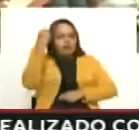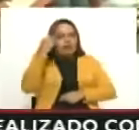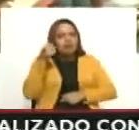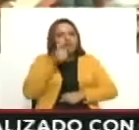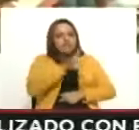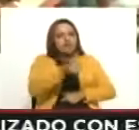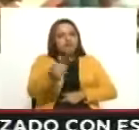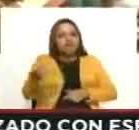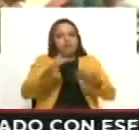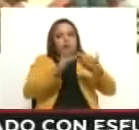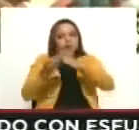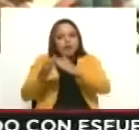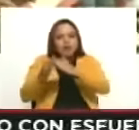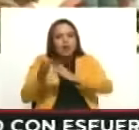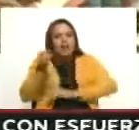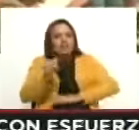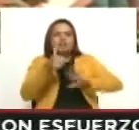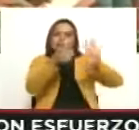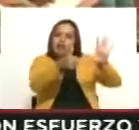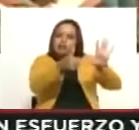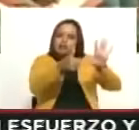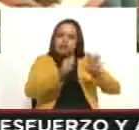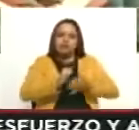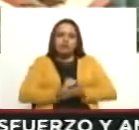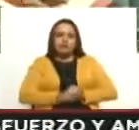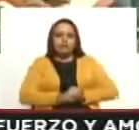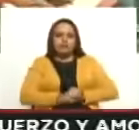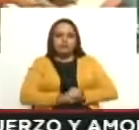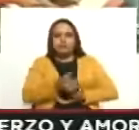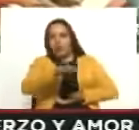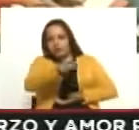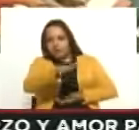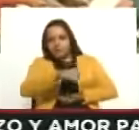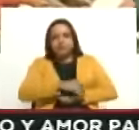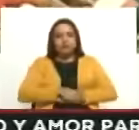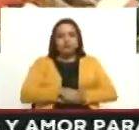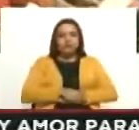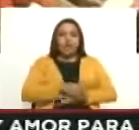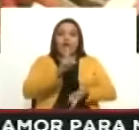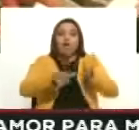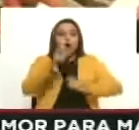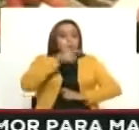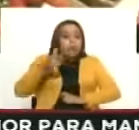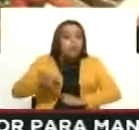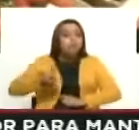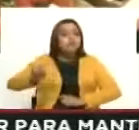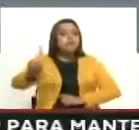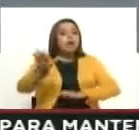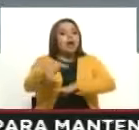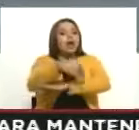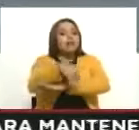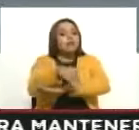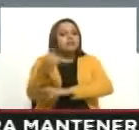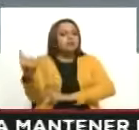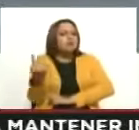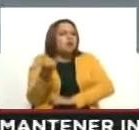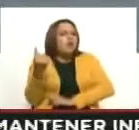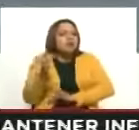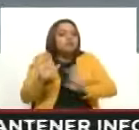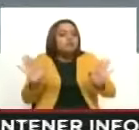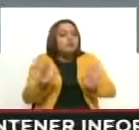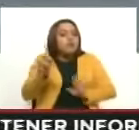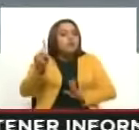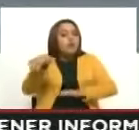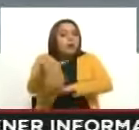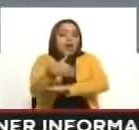comunidad en promedio tiene 6. Hay pueblos que tienen una sola calle, una